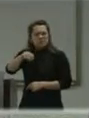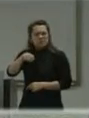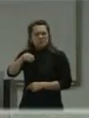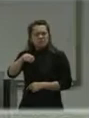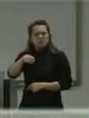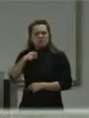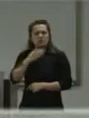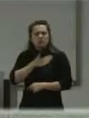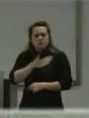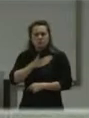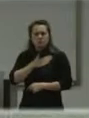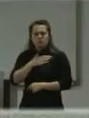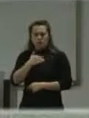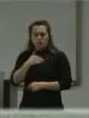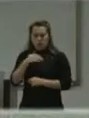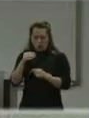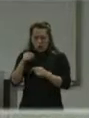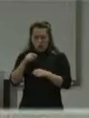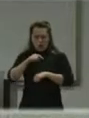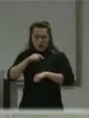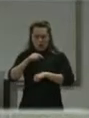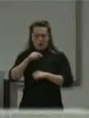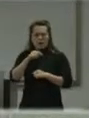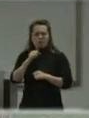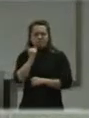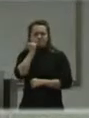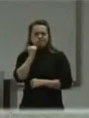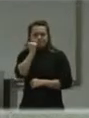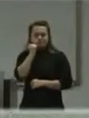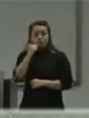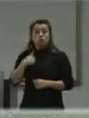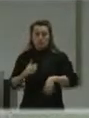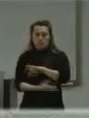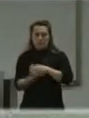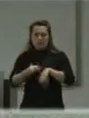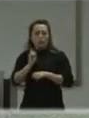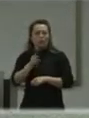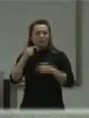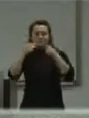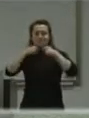mis hijos menstruales ya tengo hormona